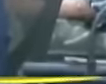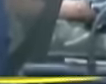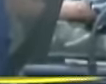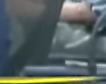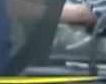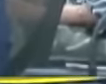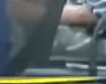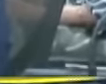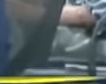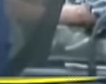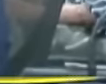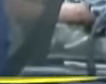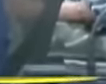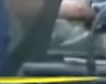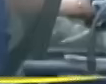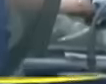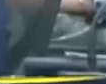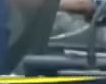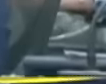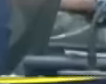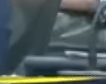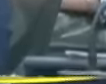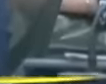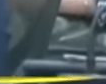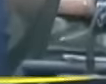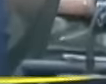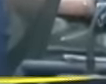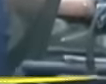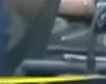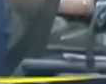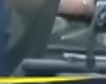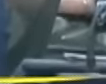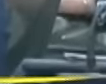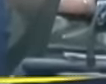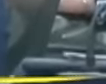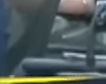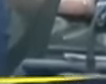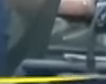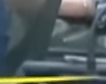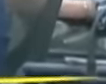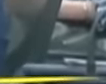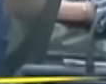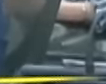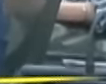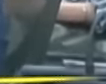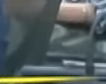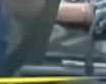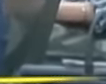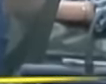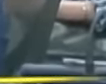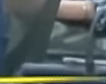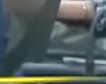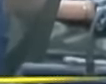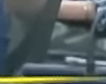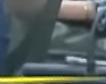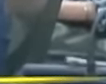cambio climático, que era una de las exigencias de las últimas